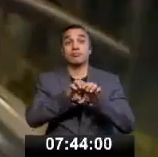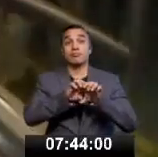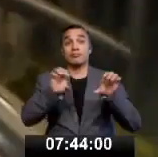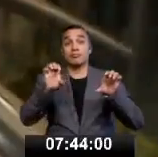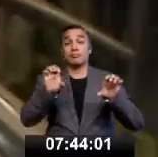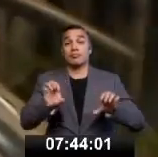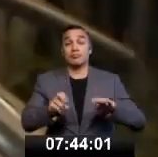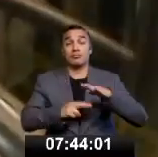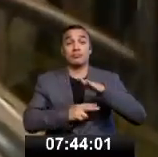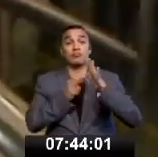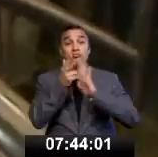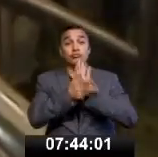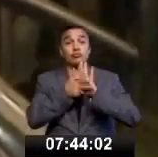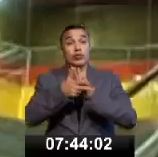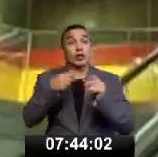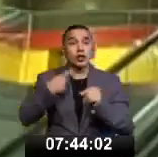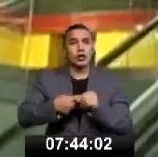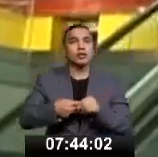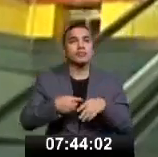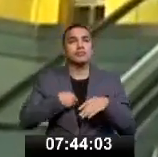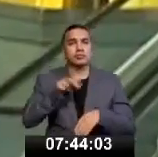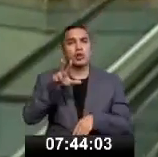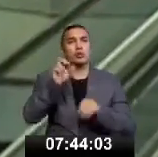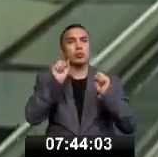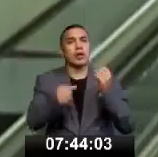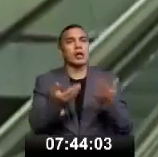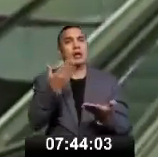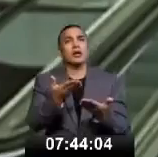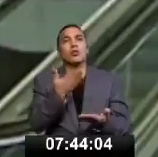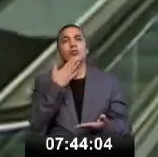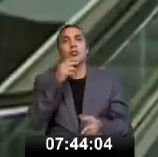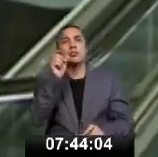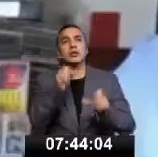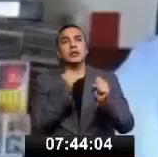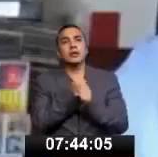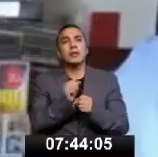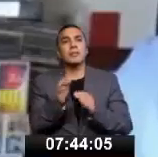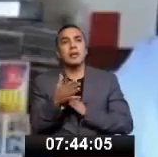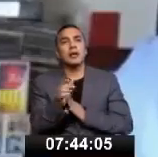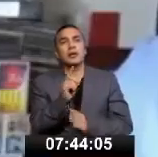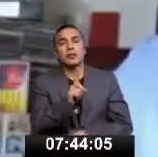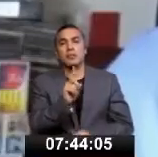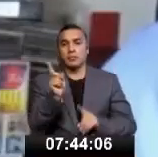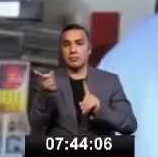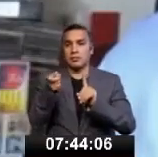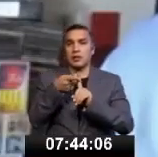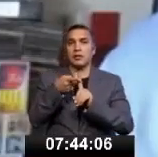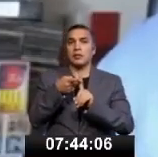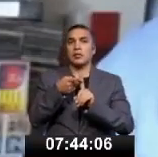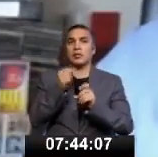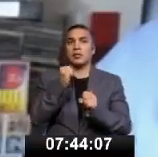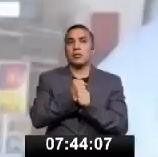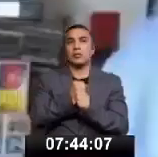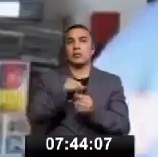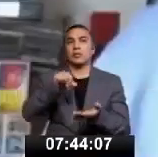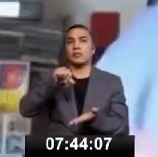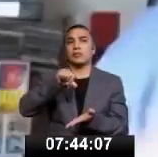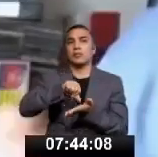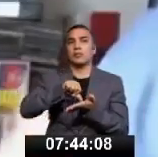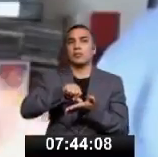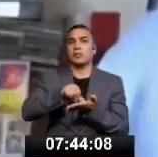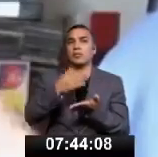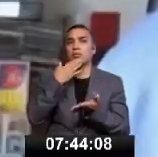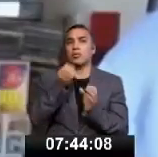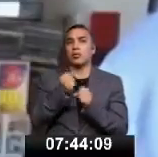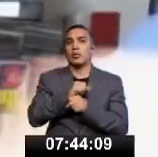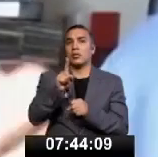Quito. Explica que existen tres posibilidades para definir al operador del metro. La primera, que opere la ciudad, tal cual lo